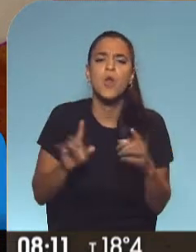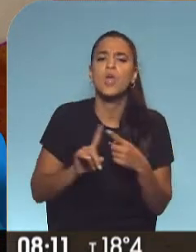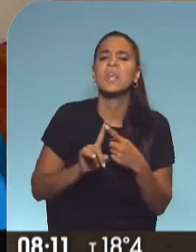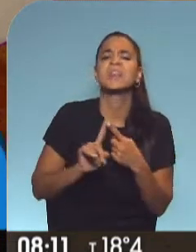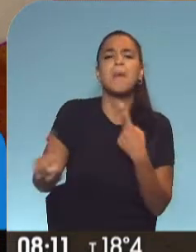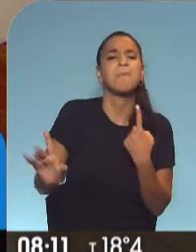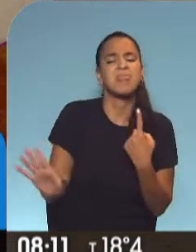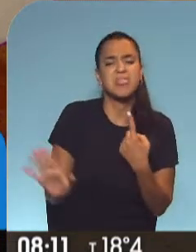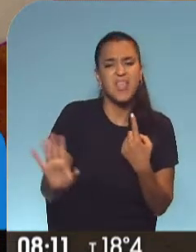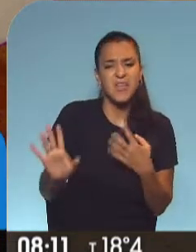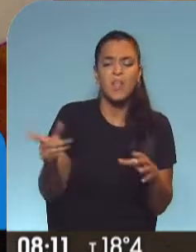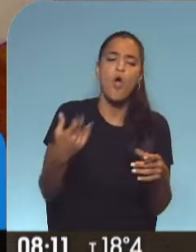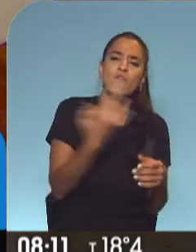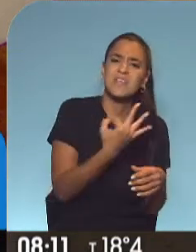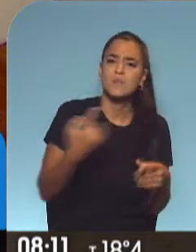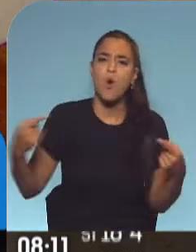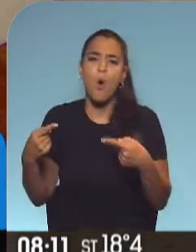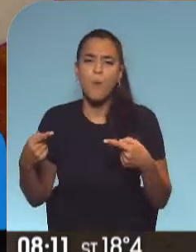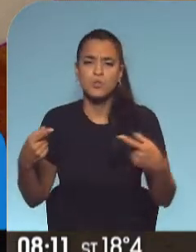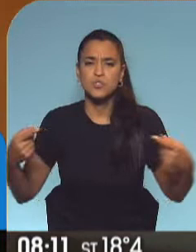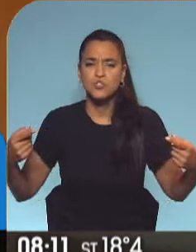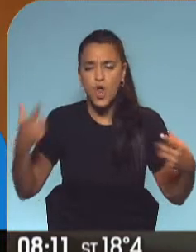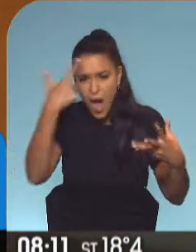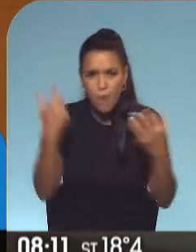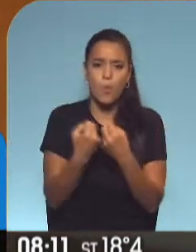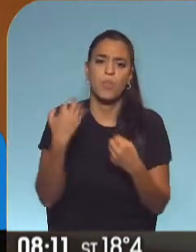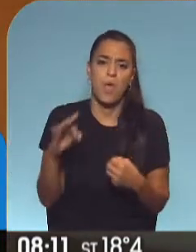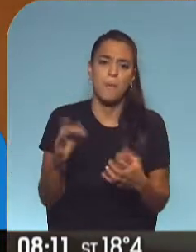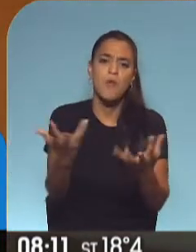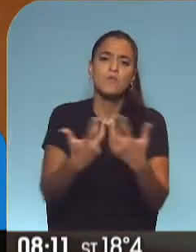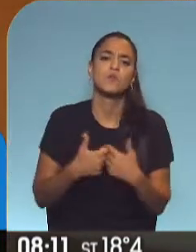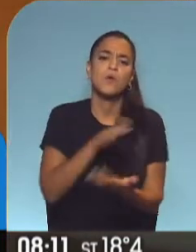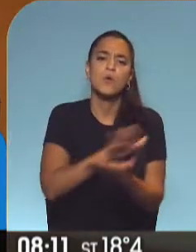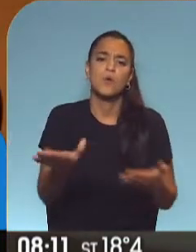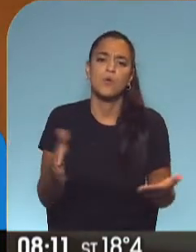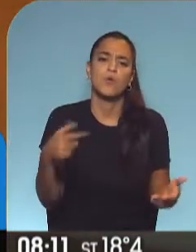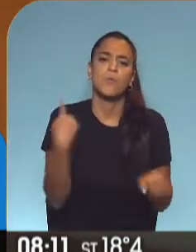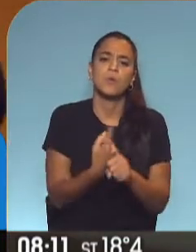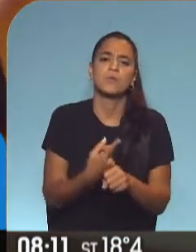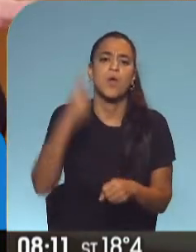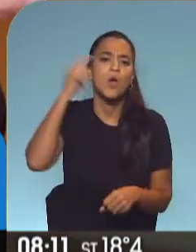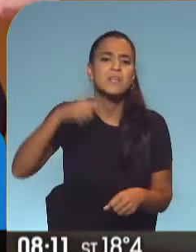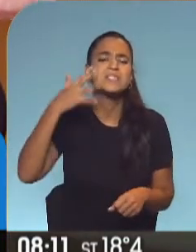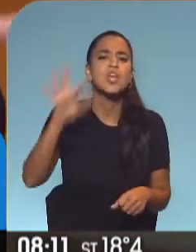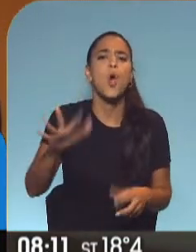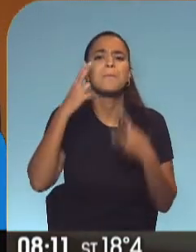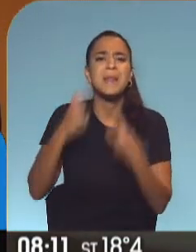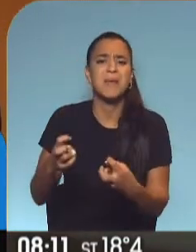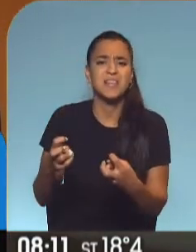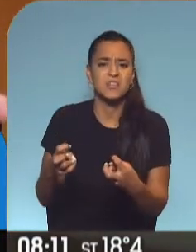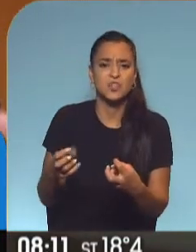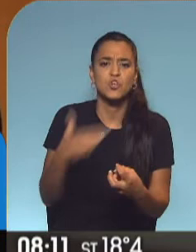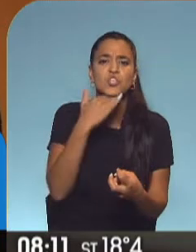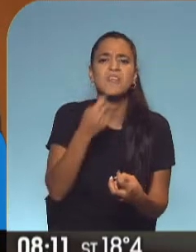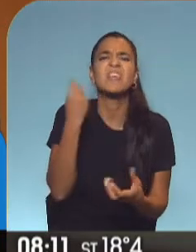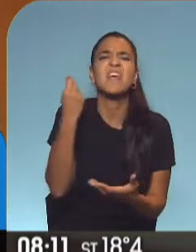pongan de acuerdo oficialismo y oposición, pero además dándose un funcionamiento nuevo. No puede estar la Corte llena de 5.000 causas donde ni siquiera